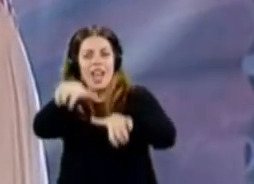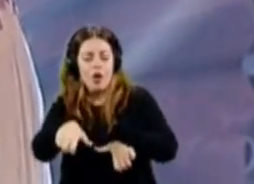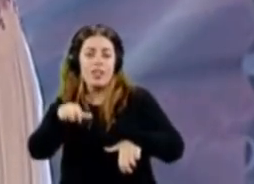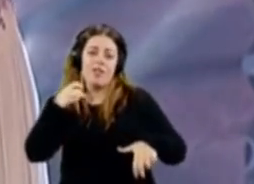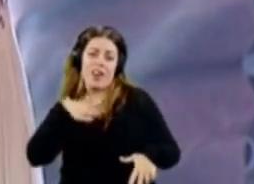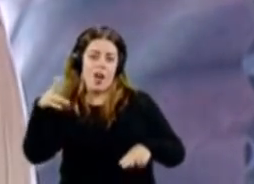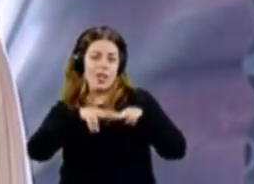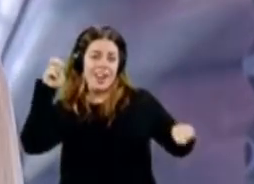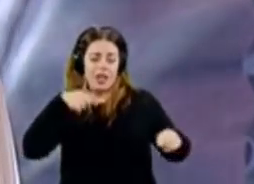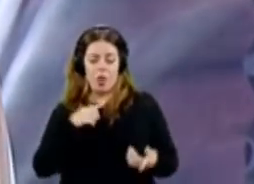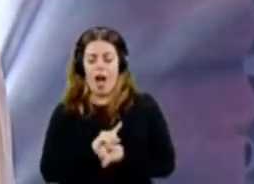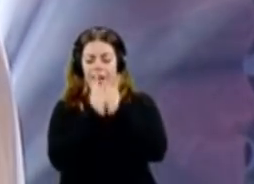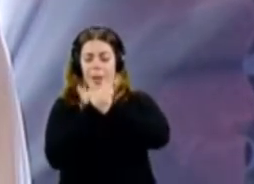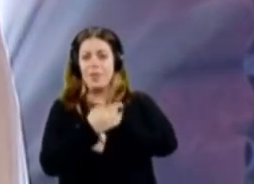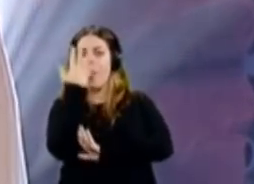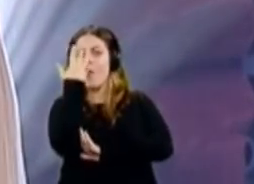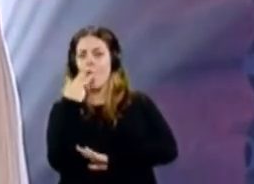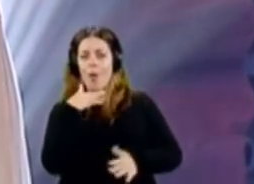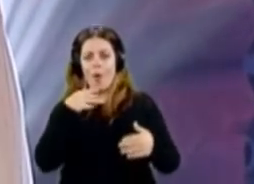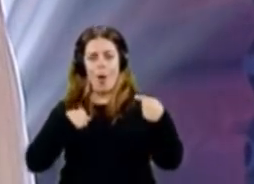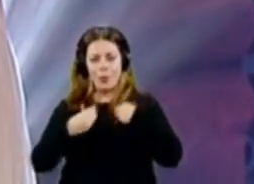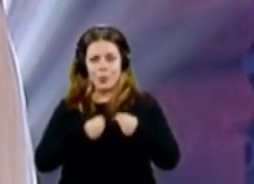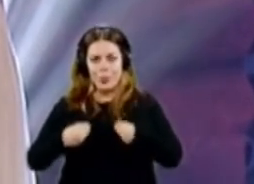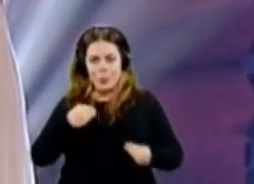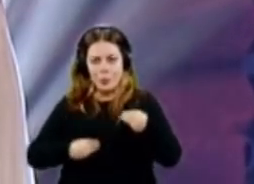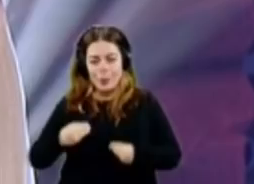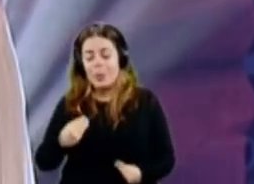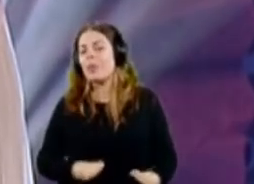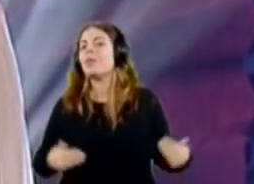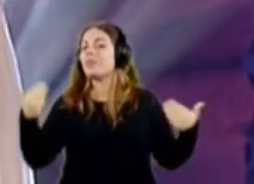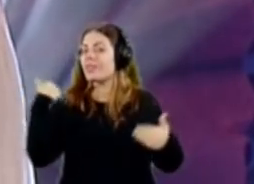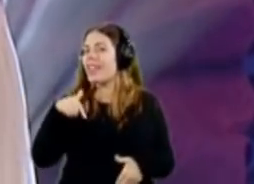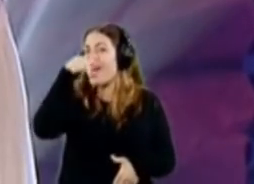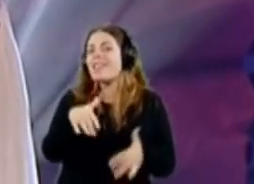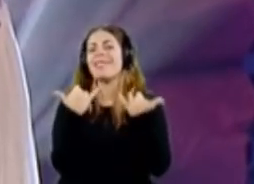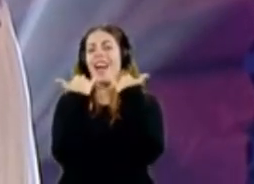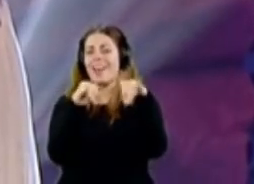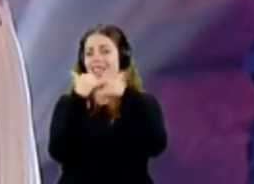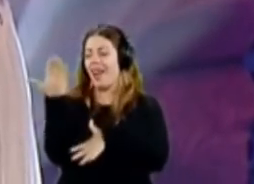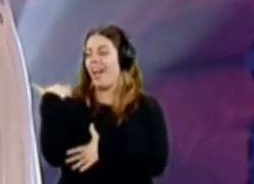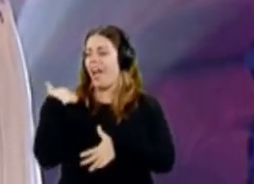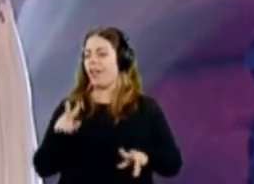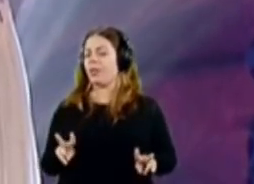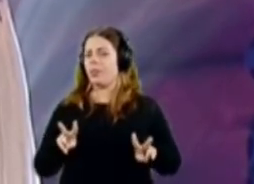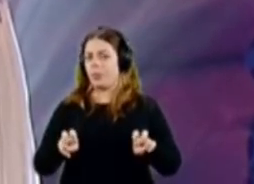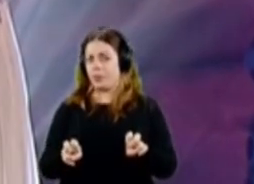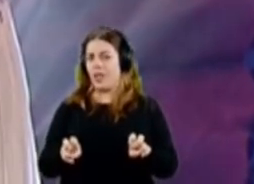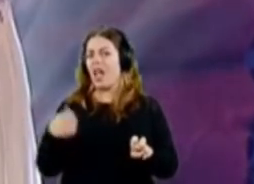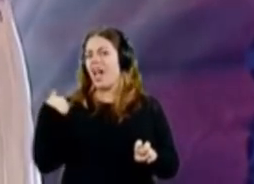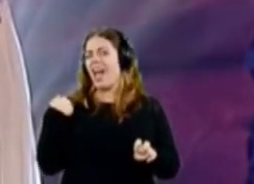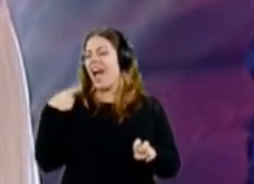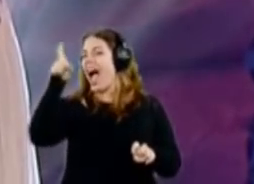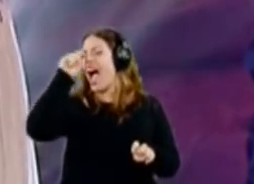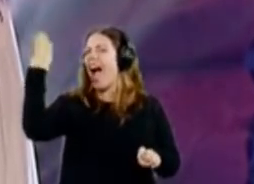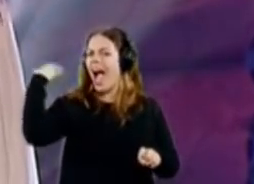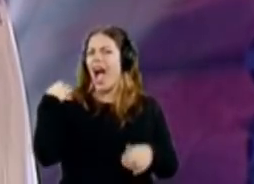colorido. Y ya han visto ahí estos aplausos del público, cómo va ganando. Bueno, esta gala, de hecho, de que comenzó en los mediados de los 90, mediados de los 90, y se ha